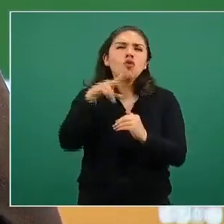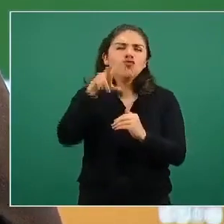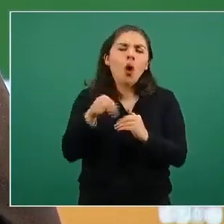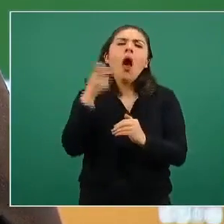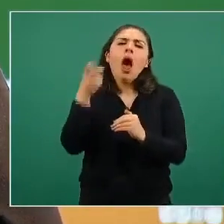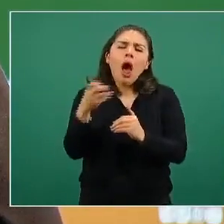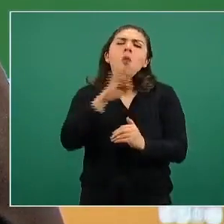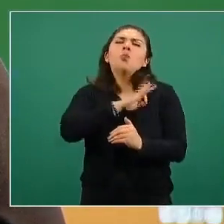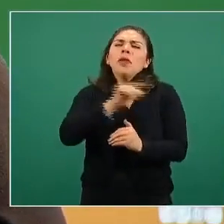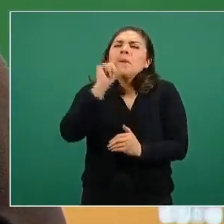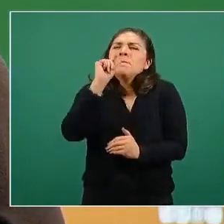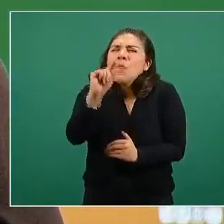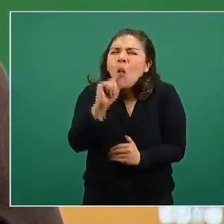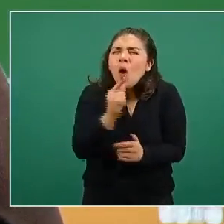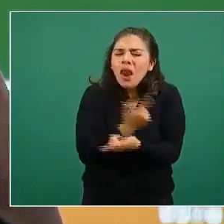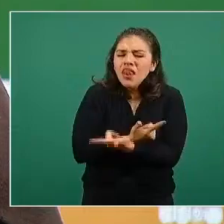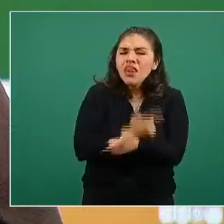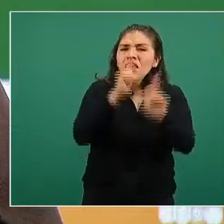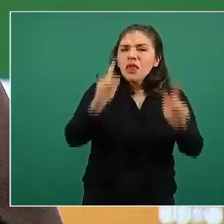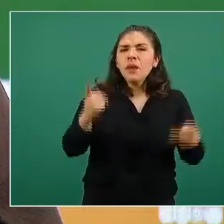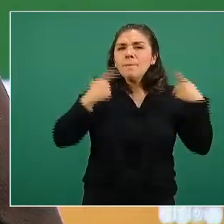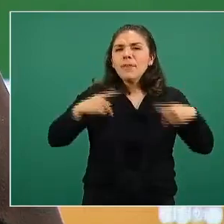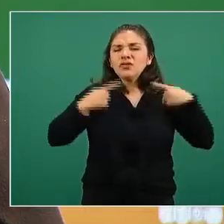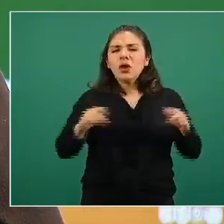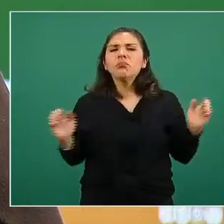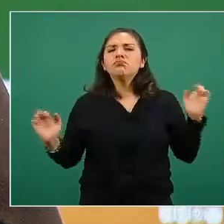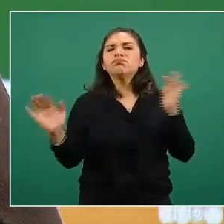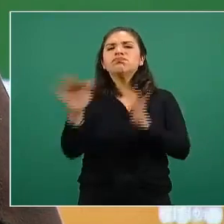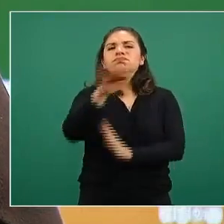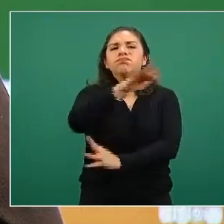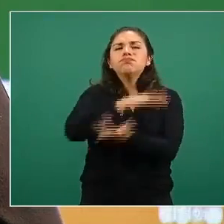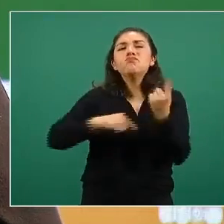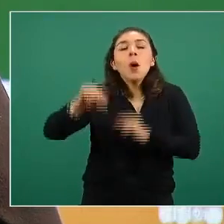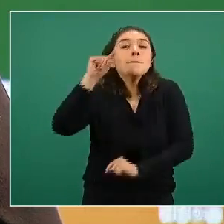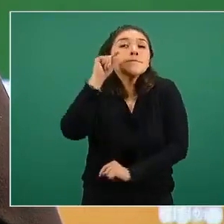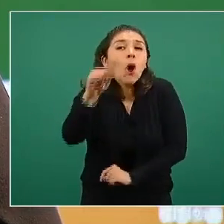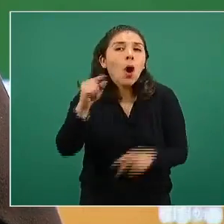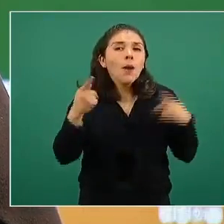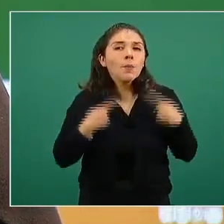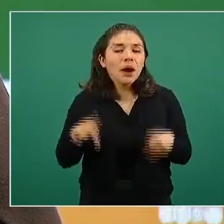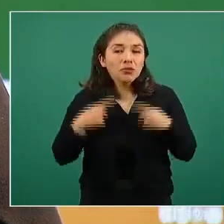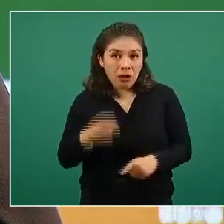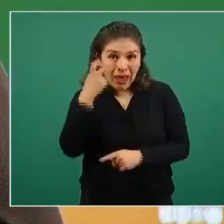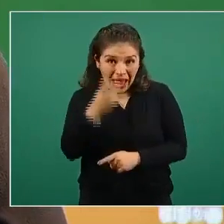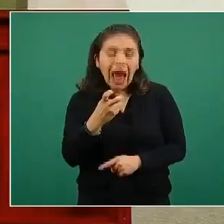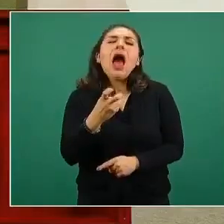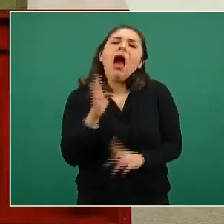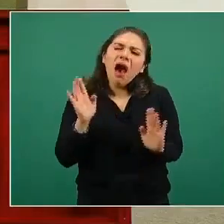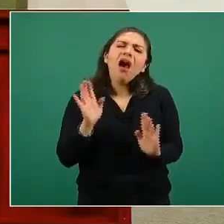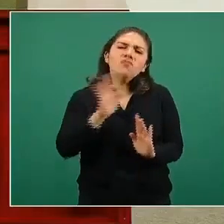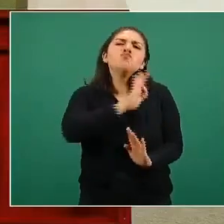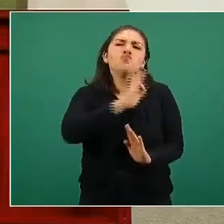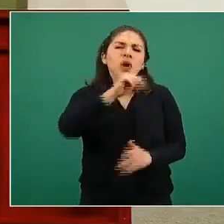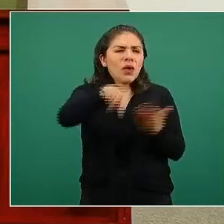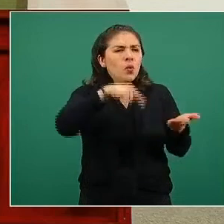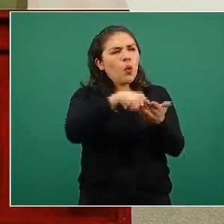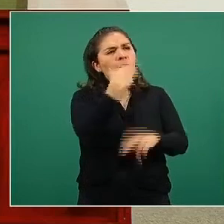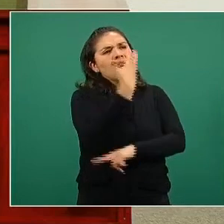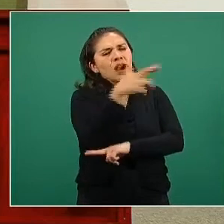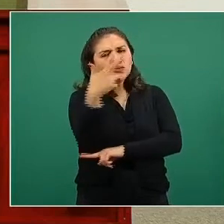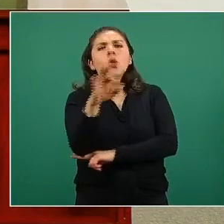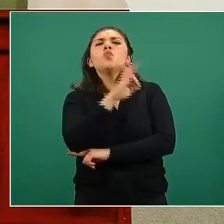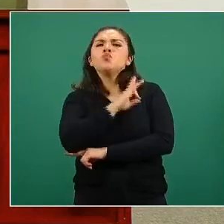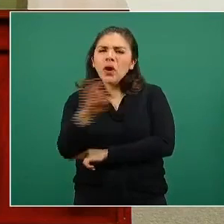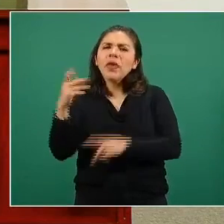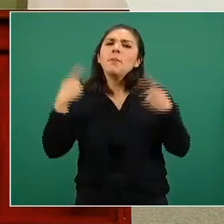se libera un primer aforo que en su momento permite que estos establecimientos puedan ofrecer ya